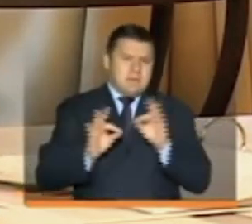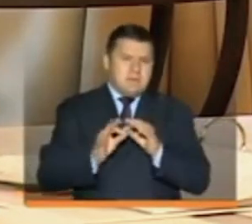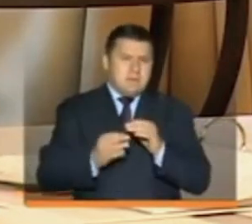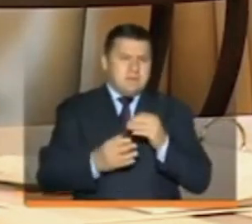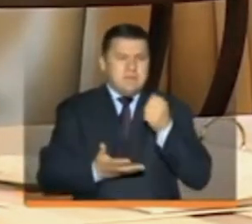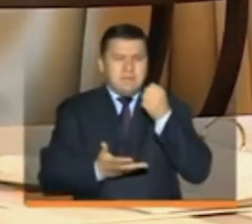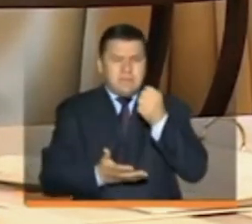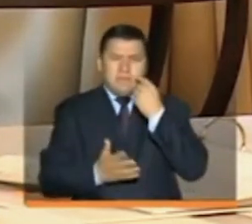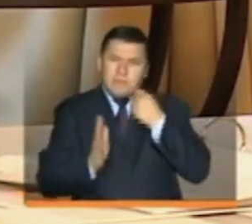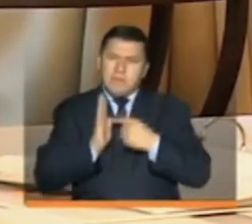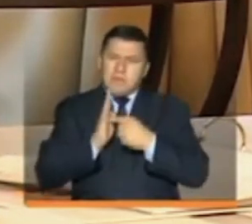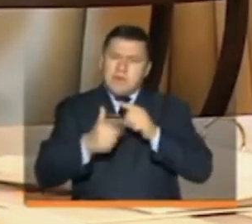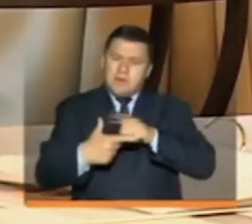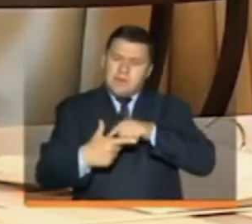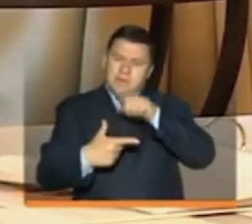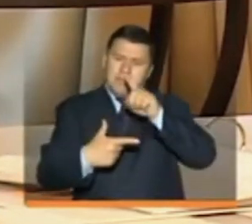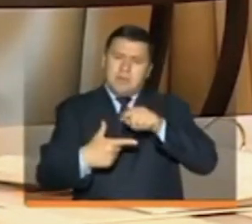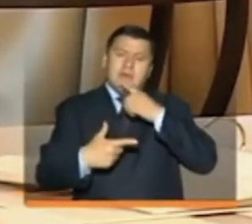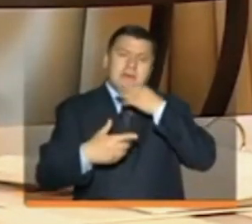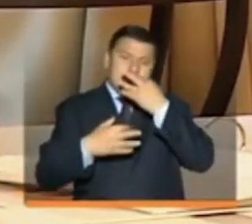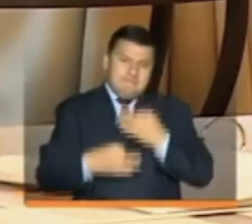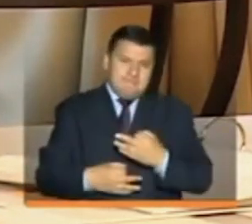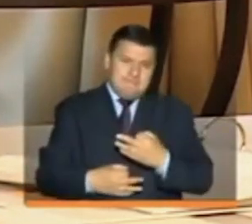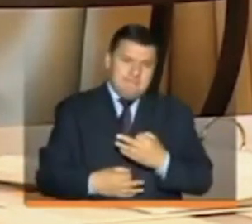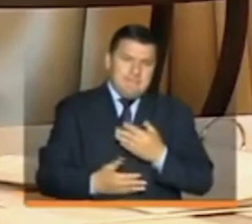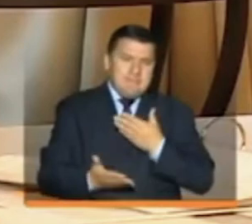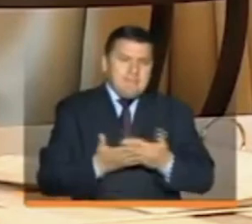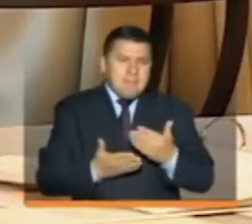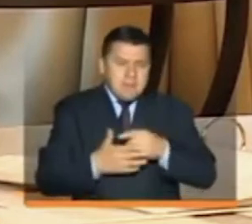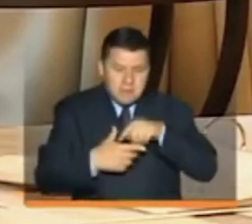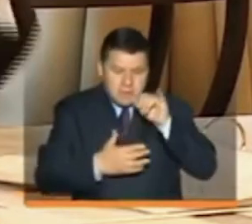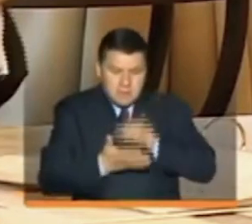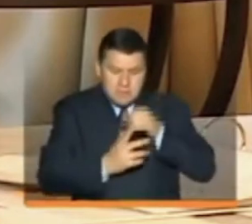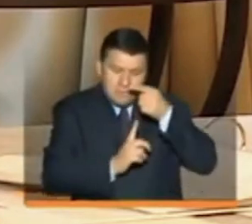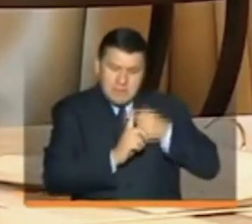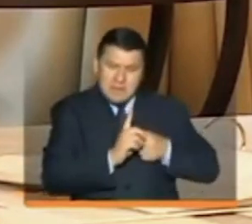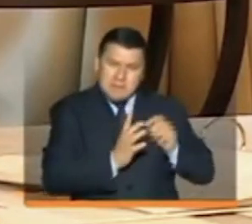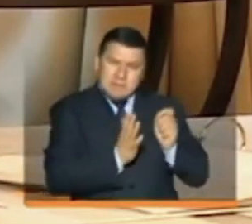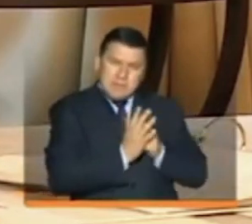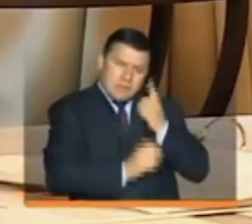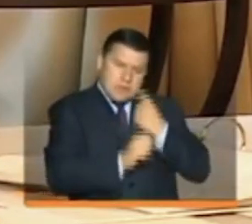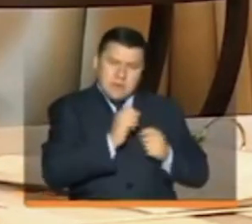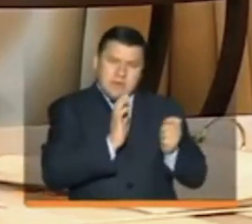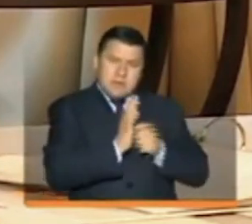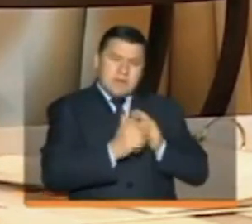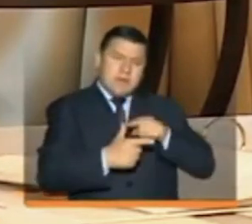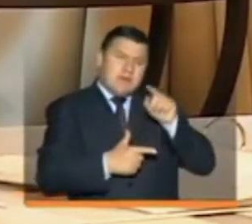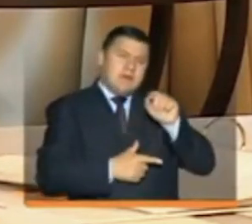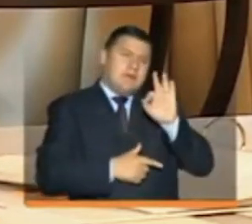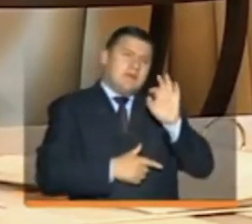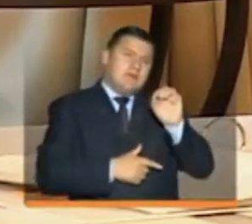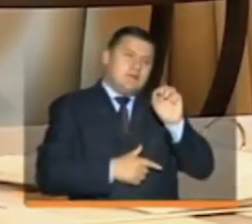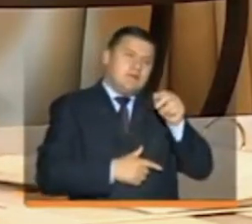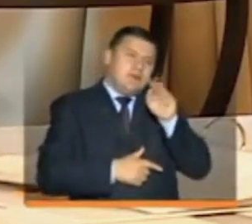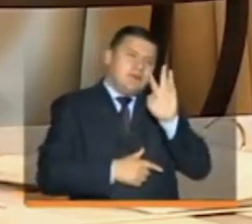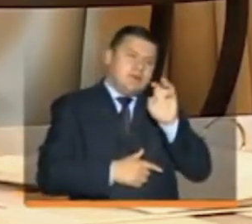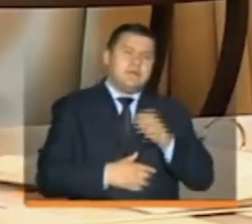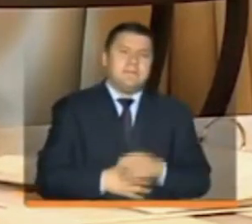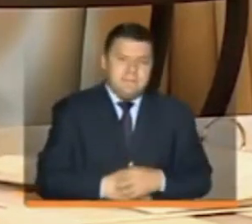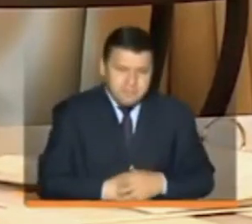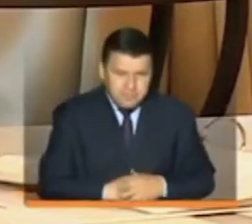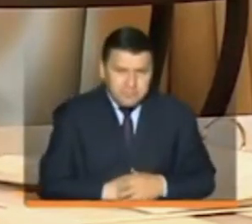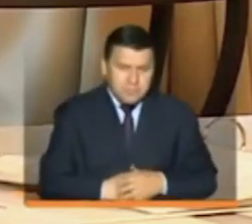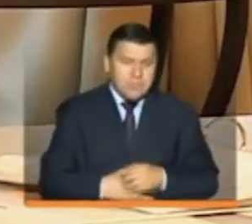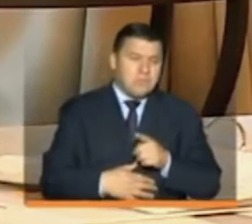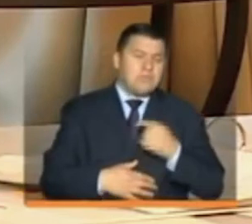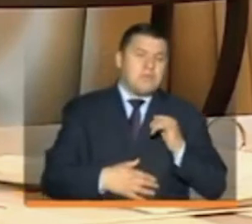consumo, mostró un crecimiento real en consumo en este mes con respecto al año pasado del 3.18%. Se ha dado en